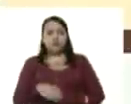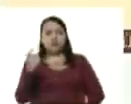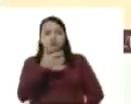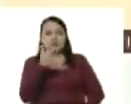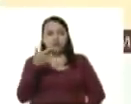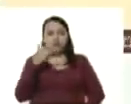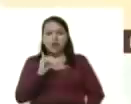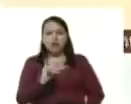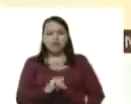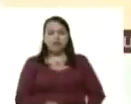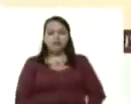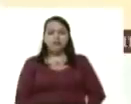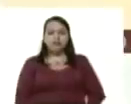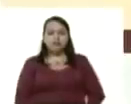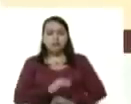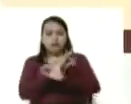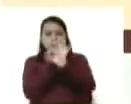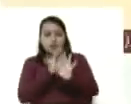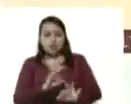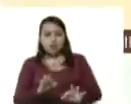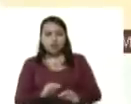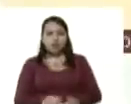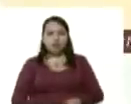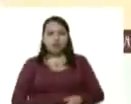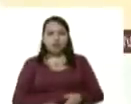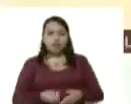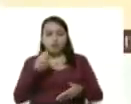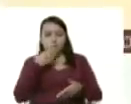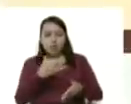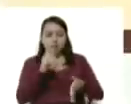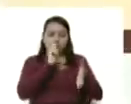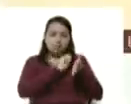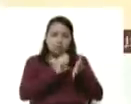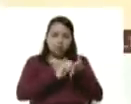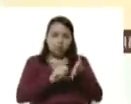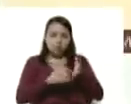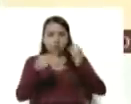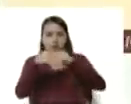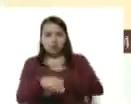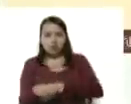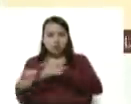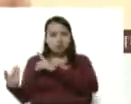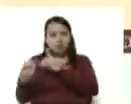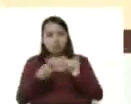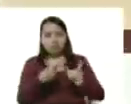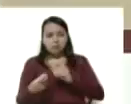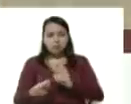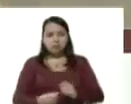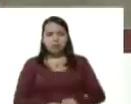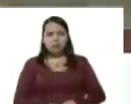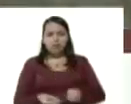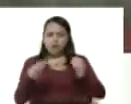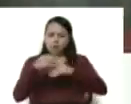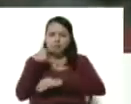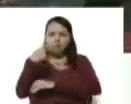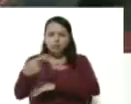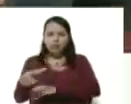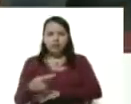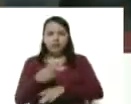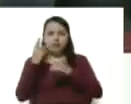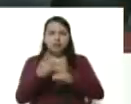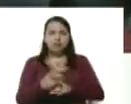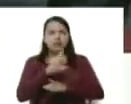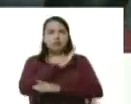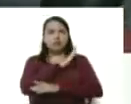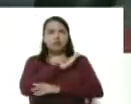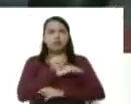estos mecanismos como los buenos oficios, la mediación, el arbitraje, el acuerdo político que se dé